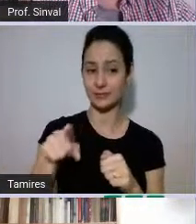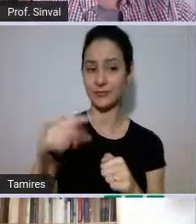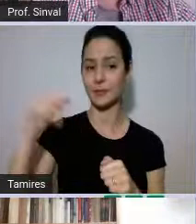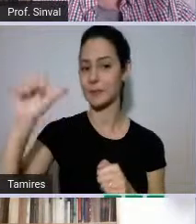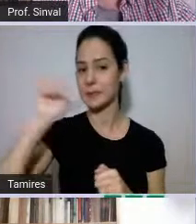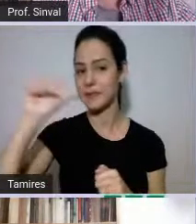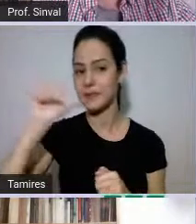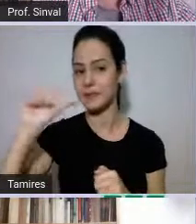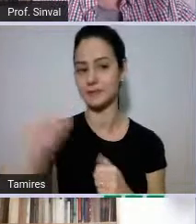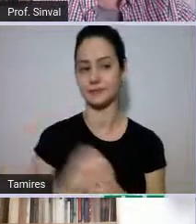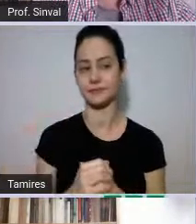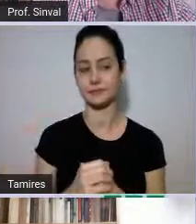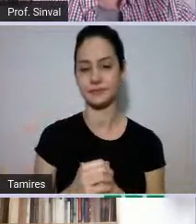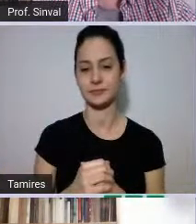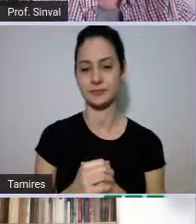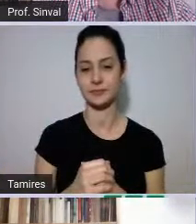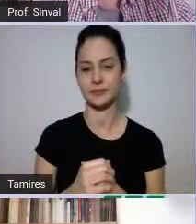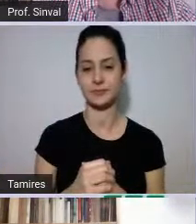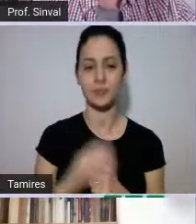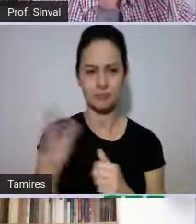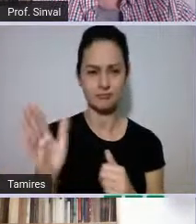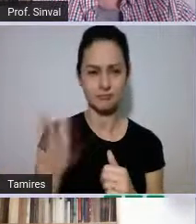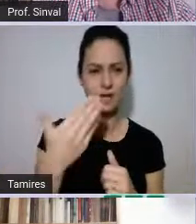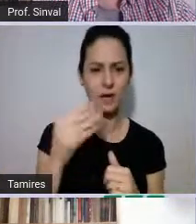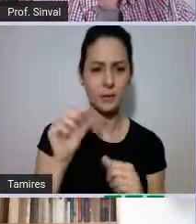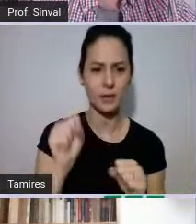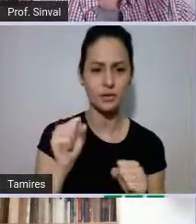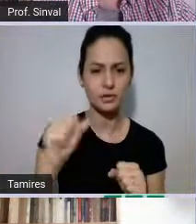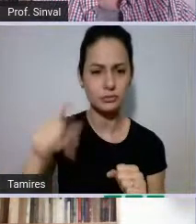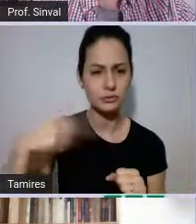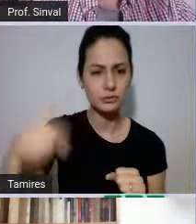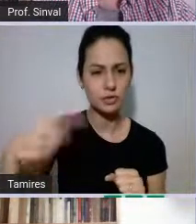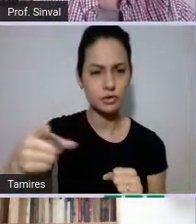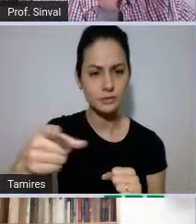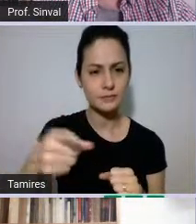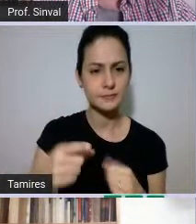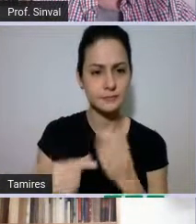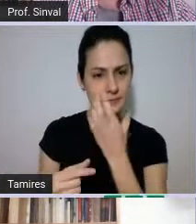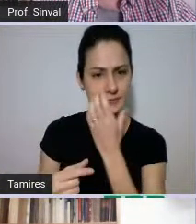ubican, Lua, si quieres, podés adelantar un poquito, puedes pasar un poquito más.